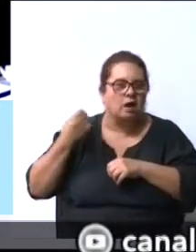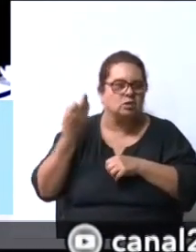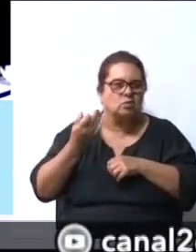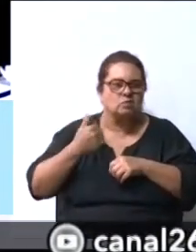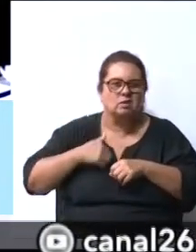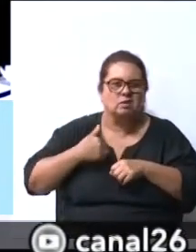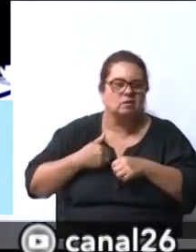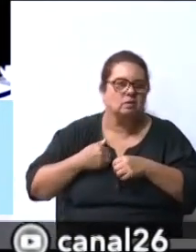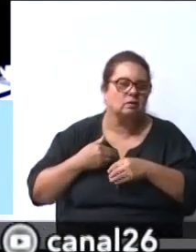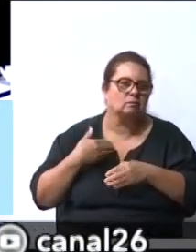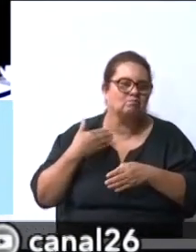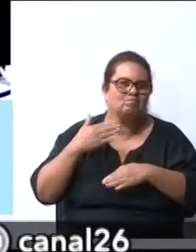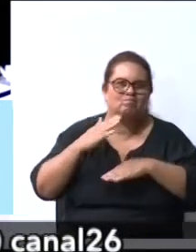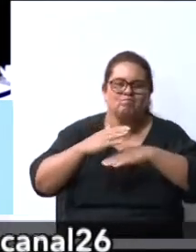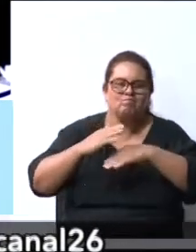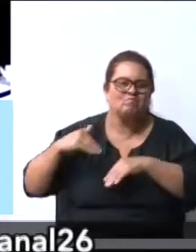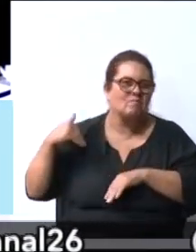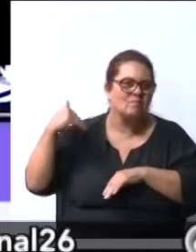Y